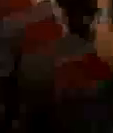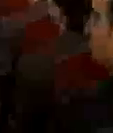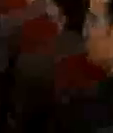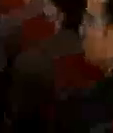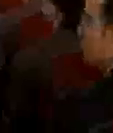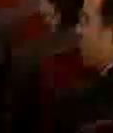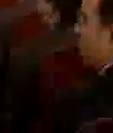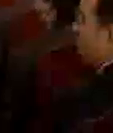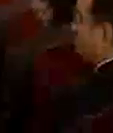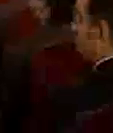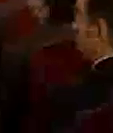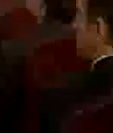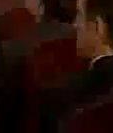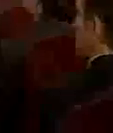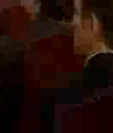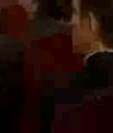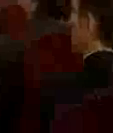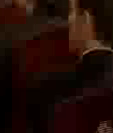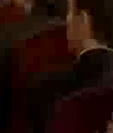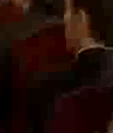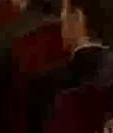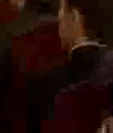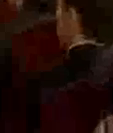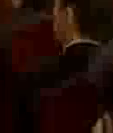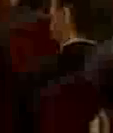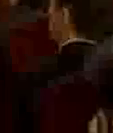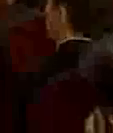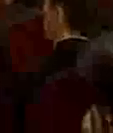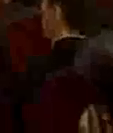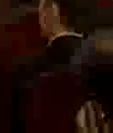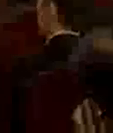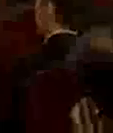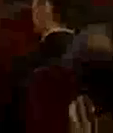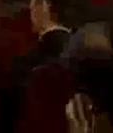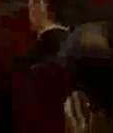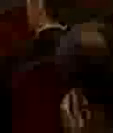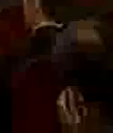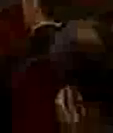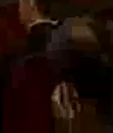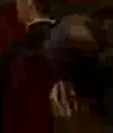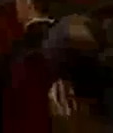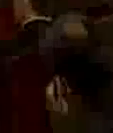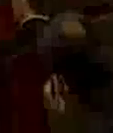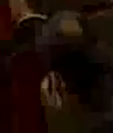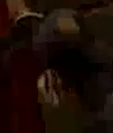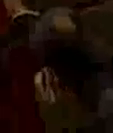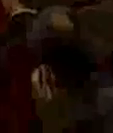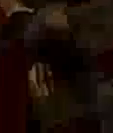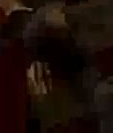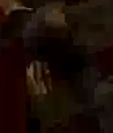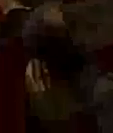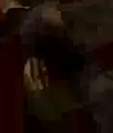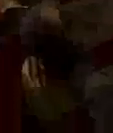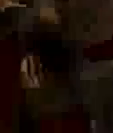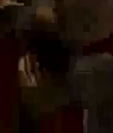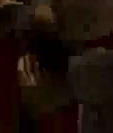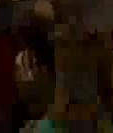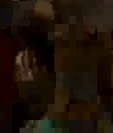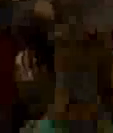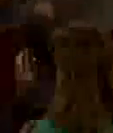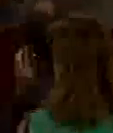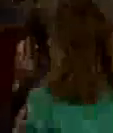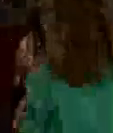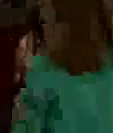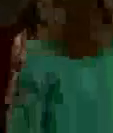Muchas gracias.